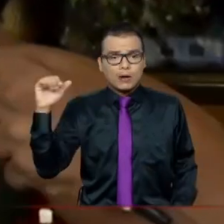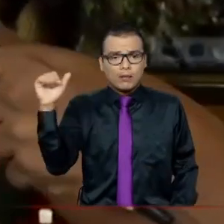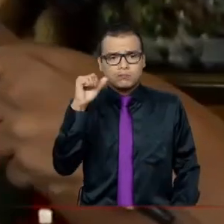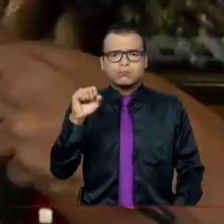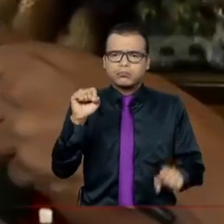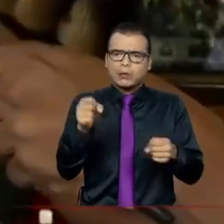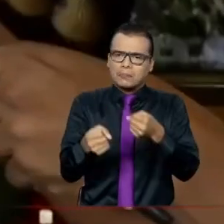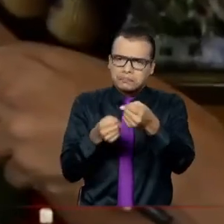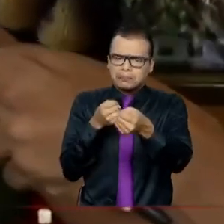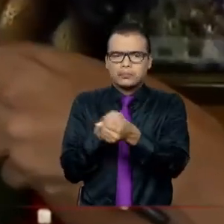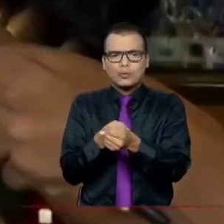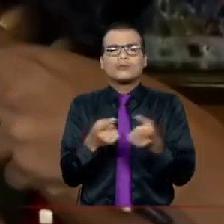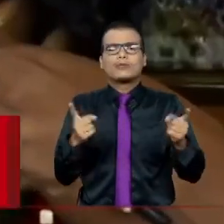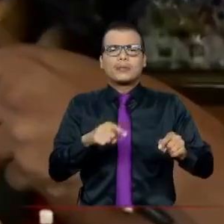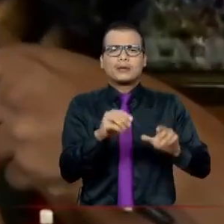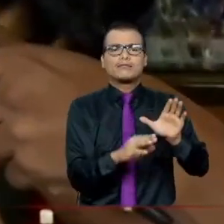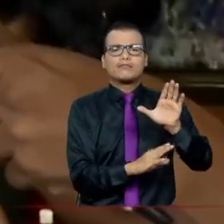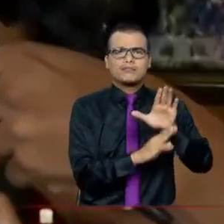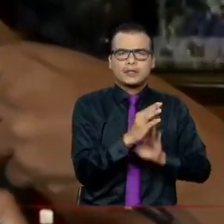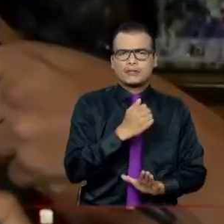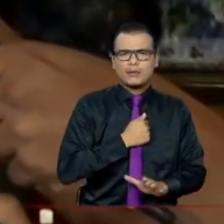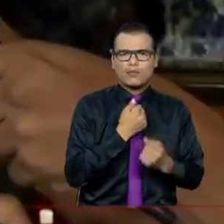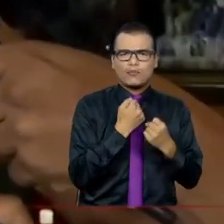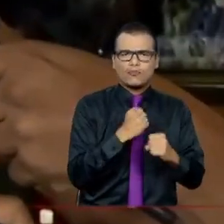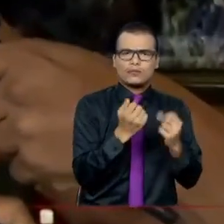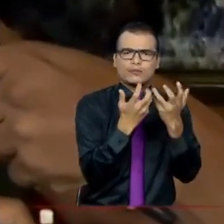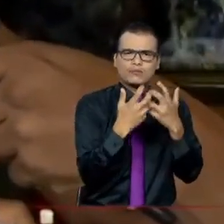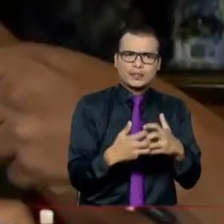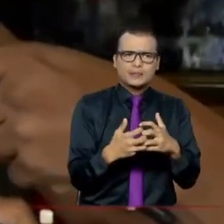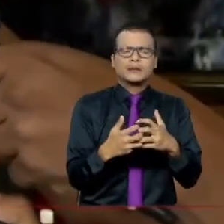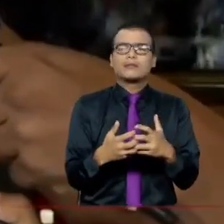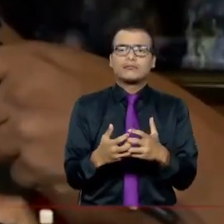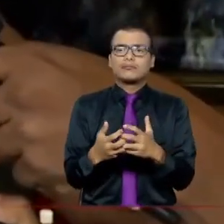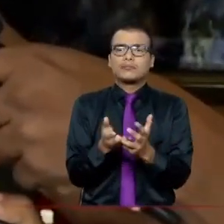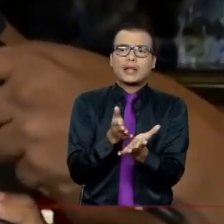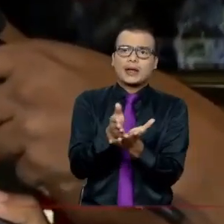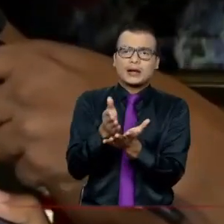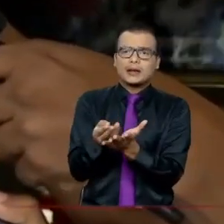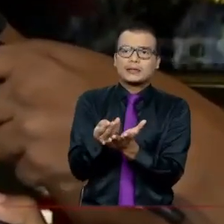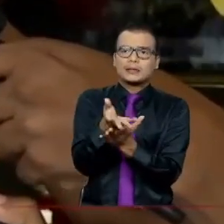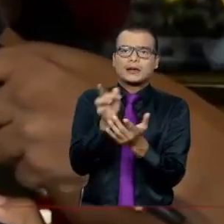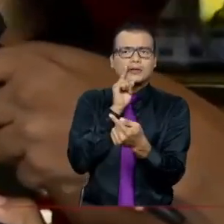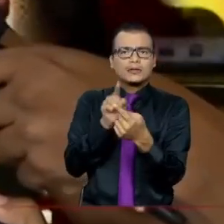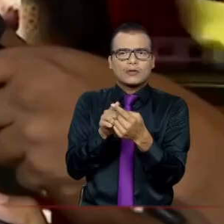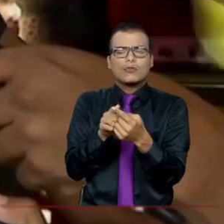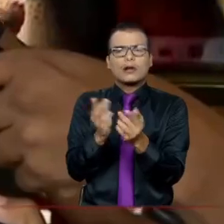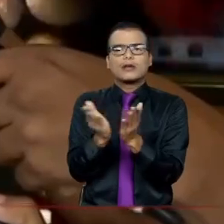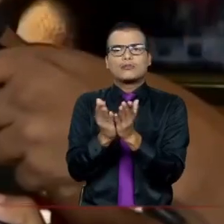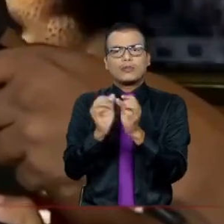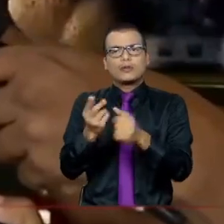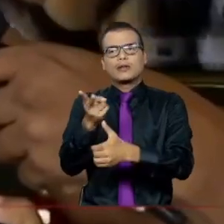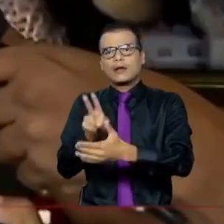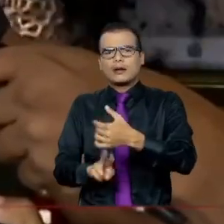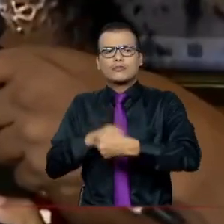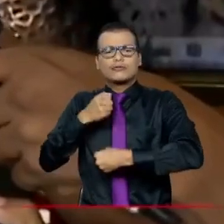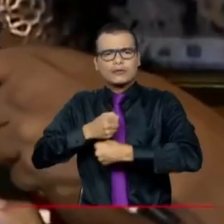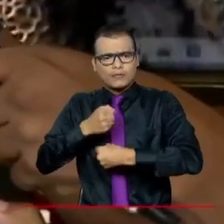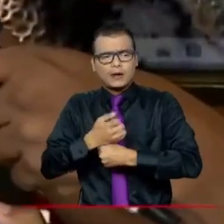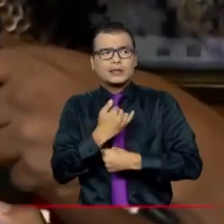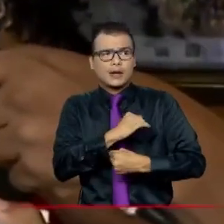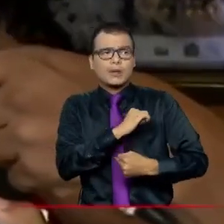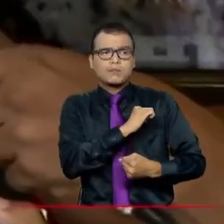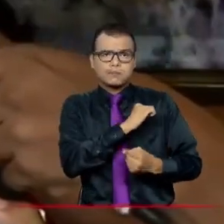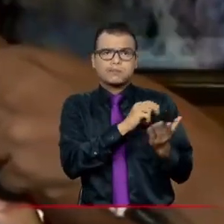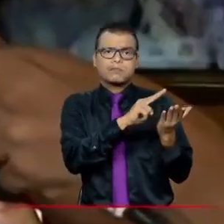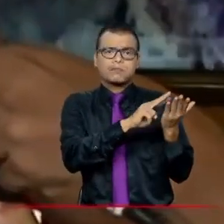emprendimientos, educación para el trabajo, que es lo que estamos haciendo. Ya hay unos proyectos de la gobernación que están andando y que aquí en